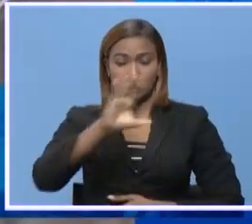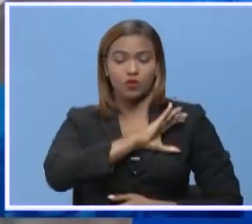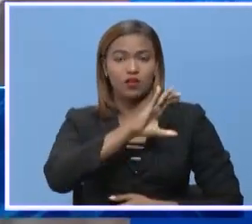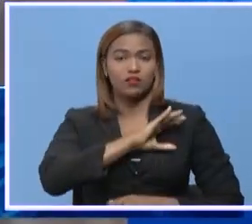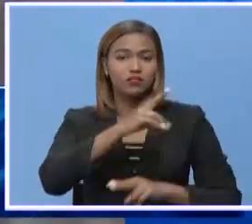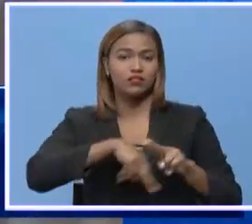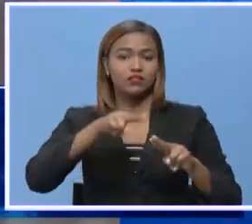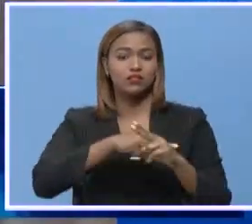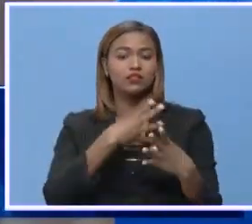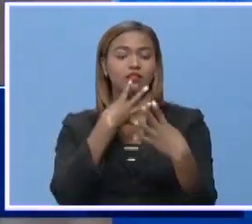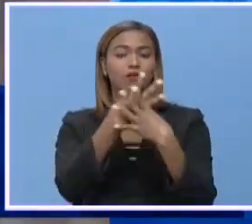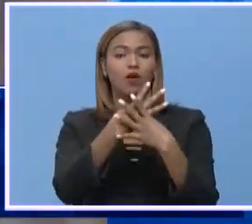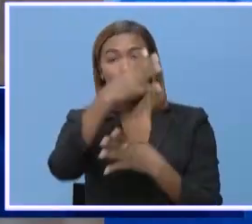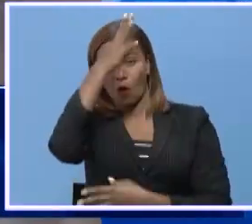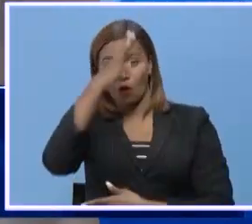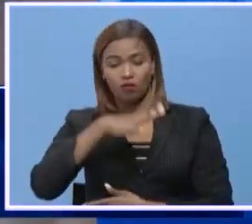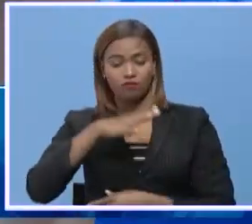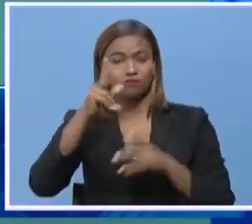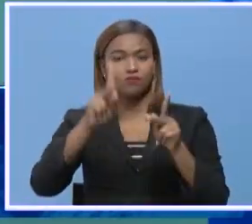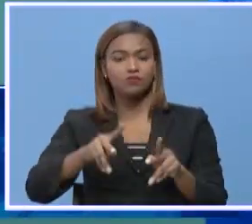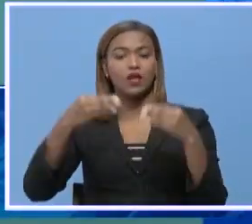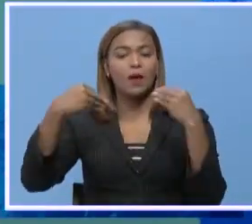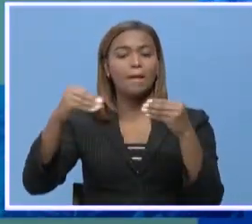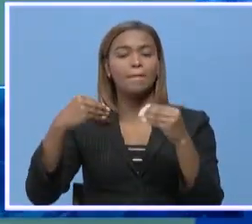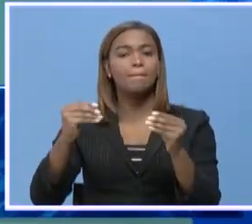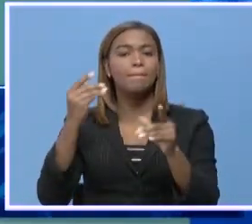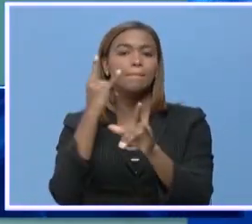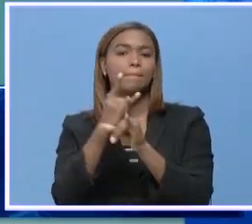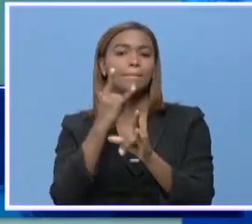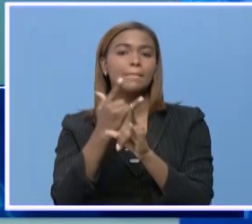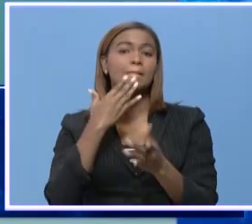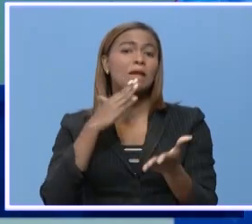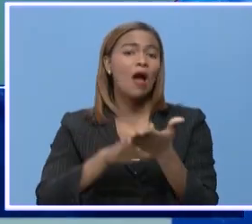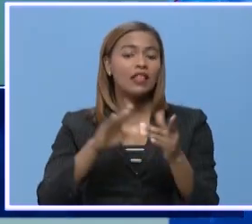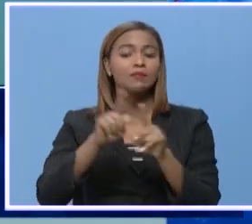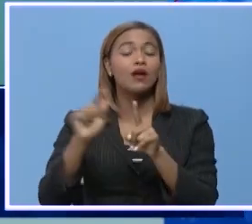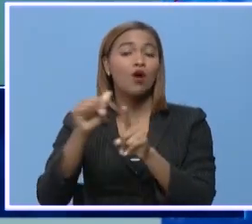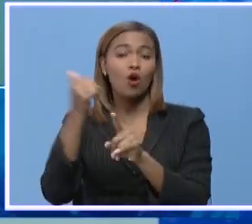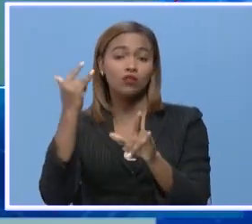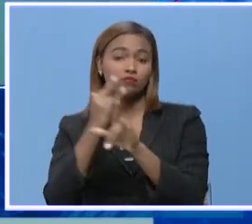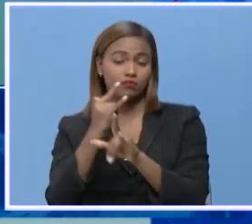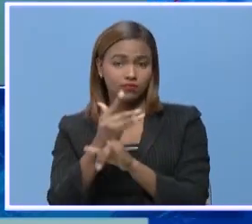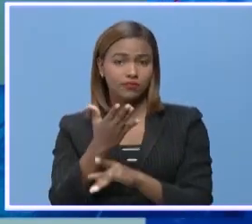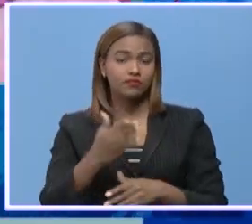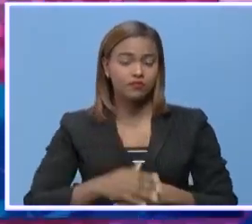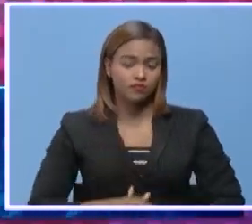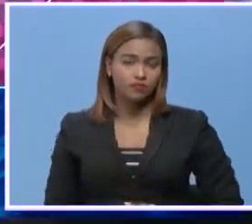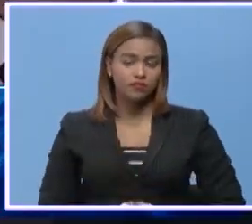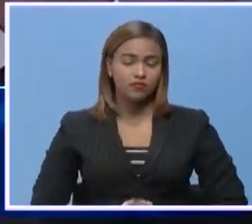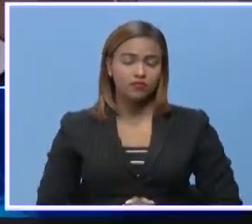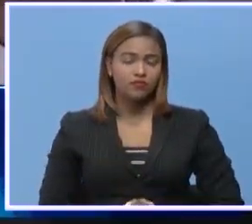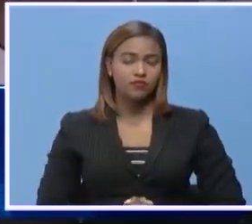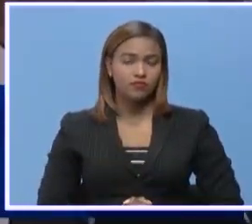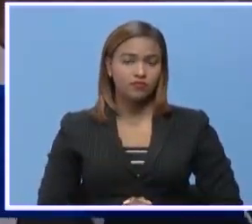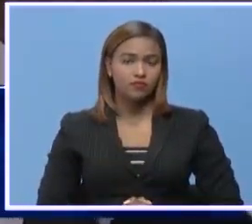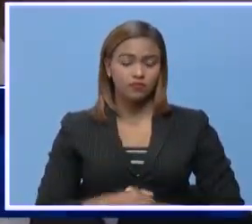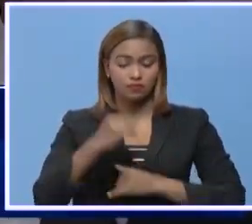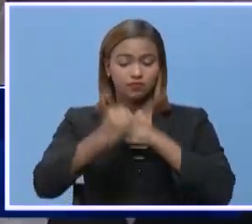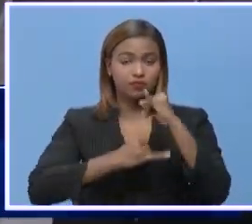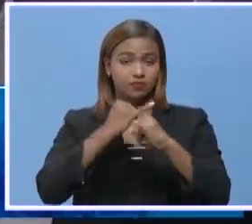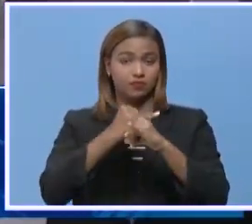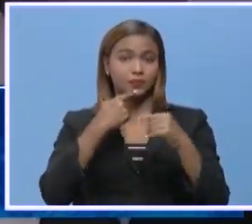Policía Nacional apresa a personas que se dedicaba a comercializar clerén y otras bebidas clandestinas. En